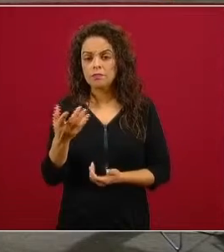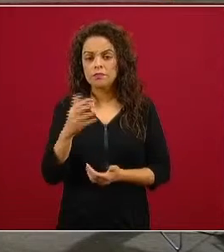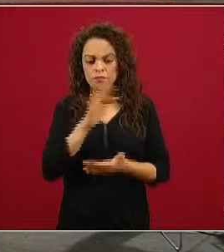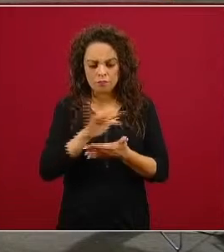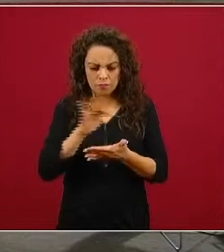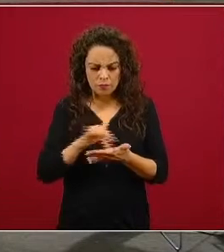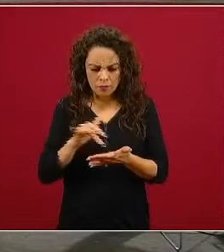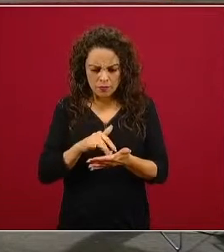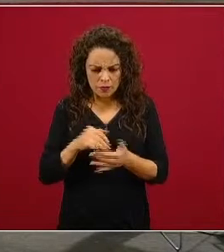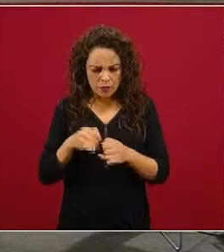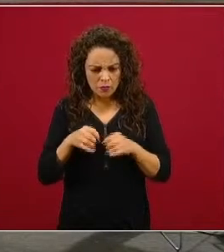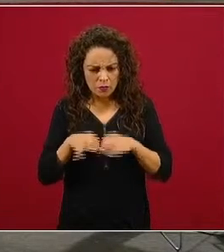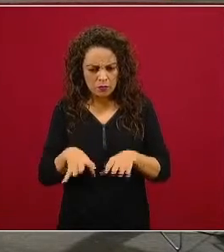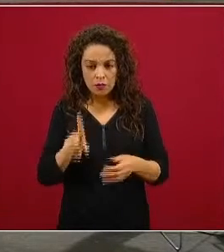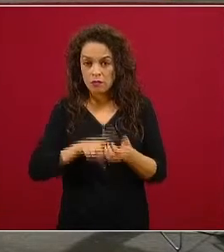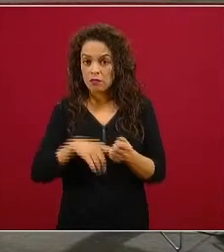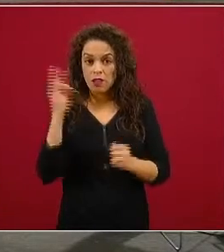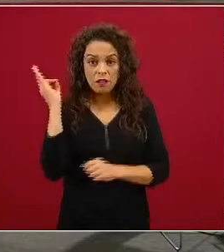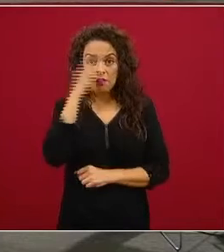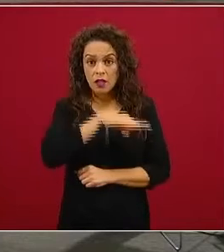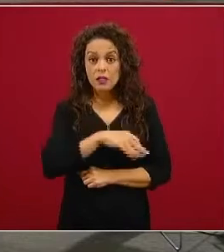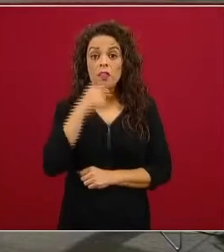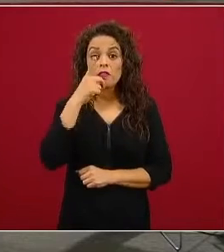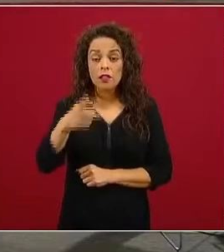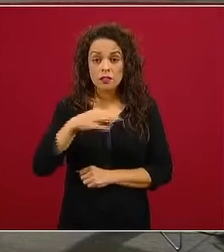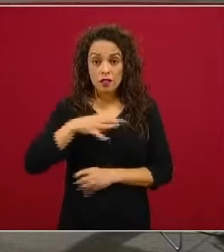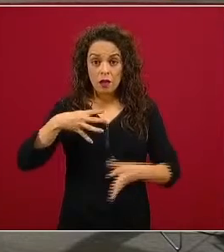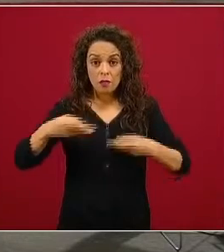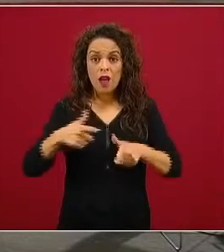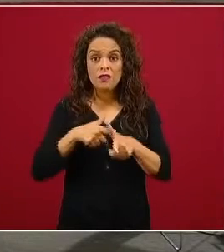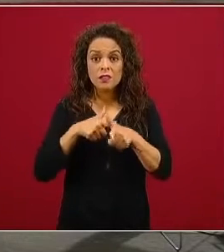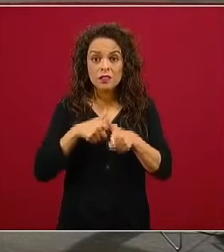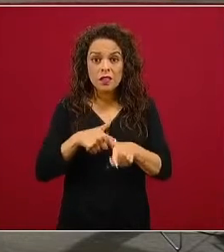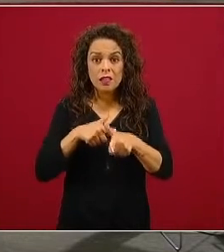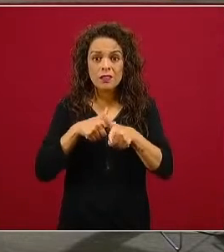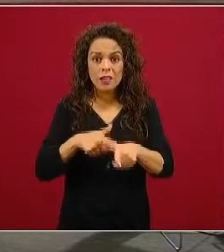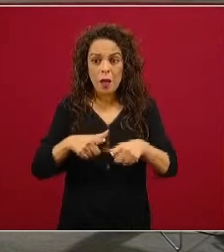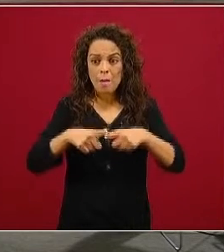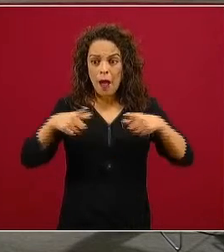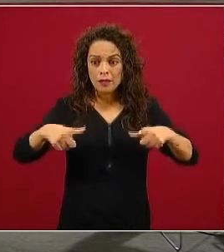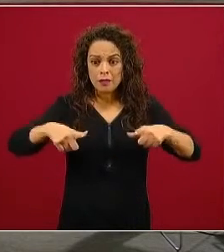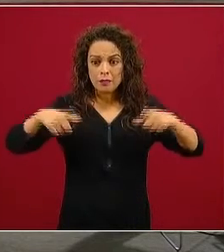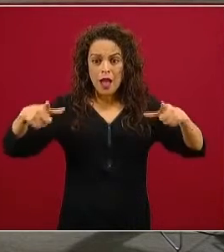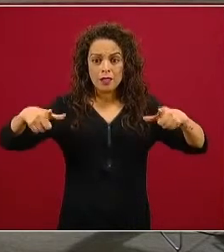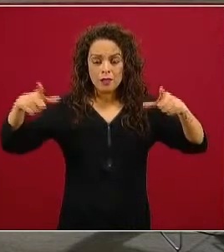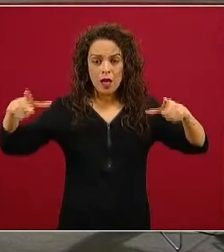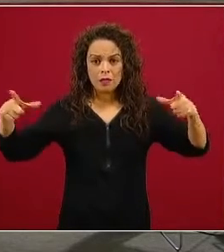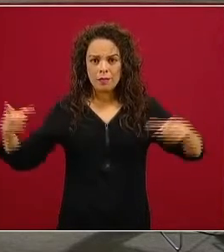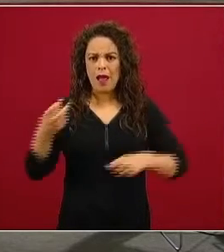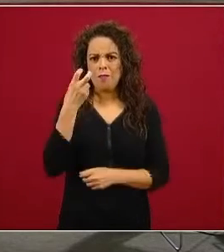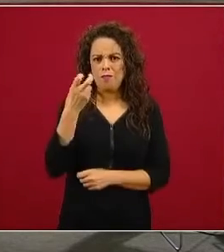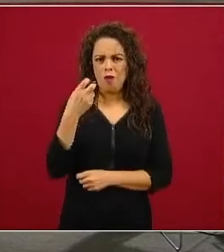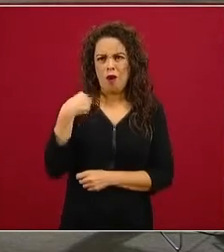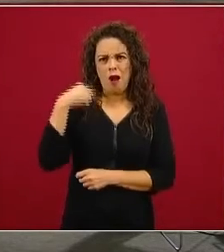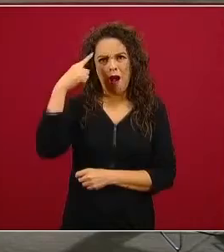viendo, y seguramente es parte del fenómeno de la infodemia, algunos medios de comunicación,